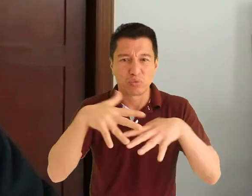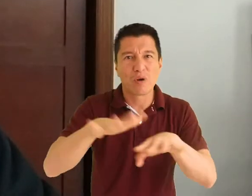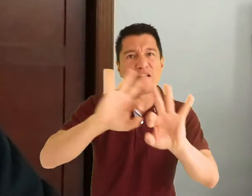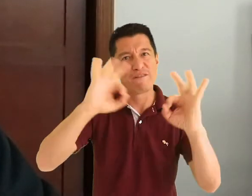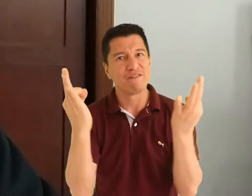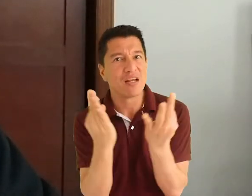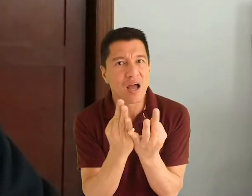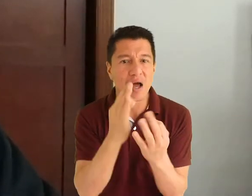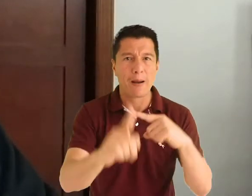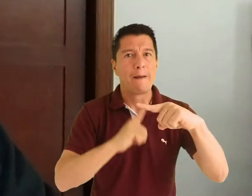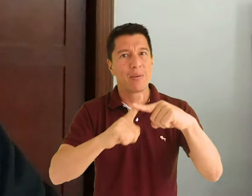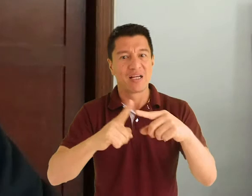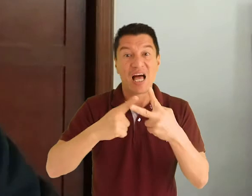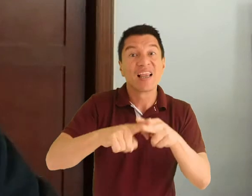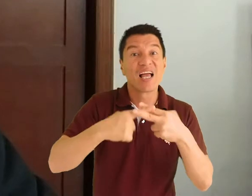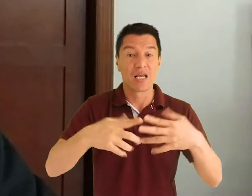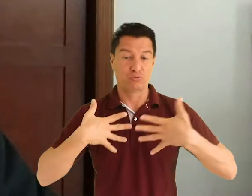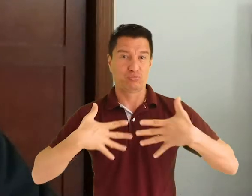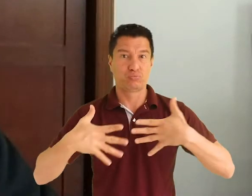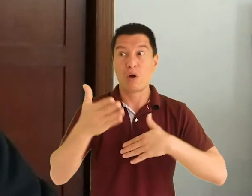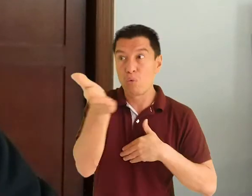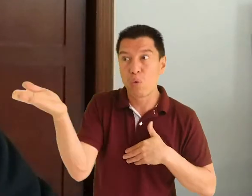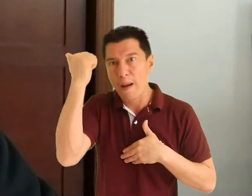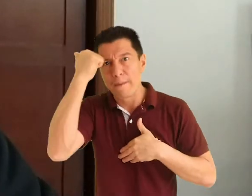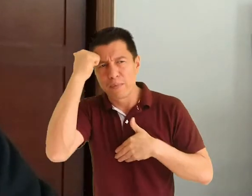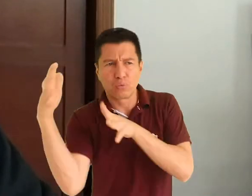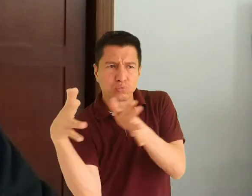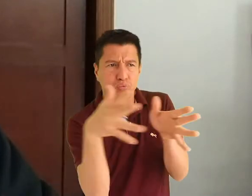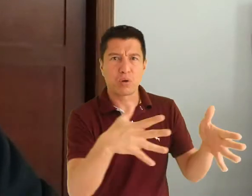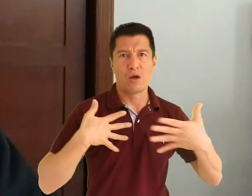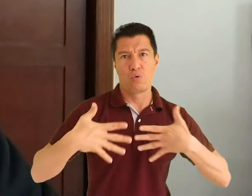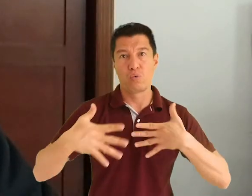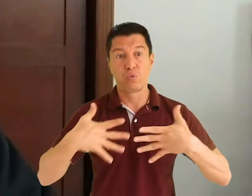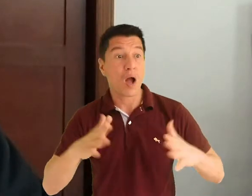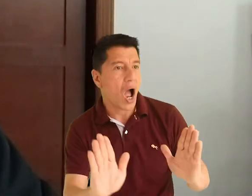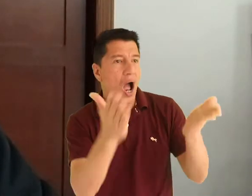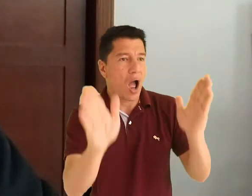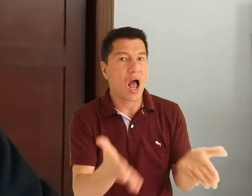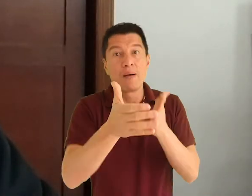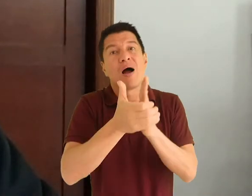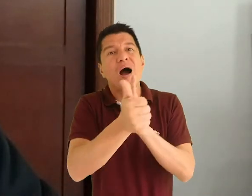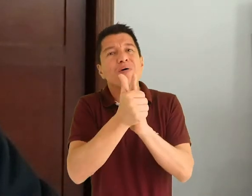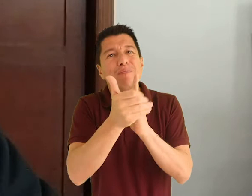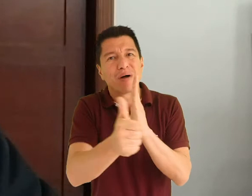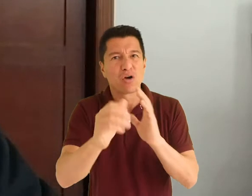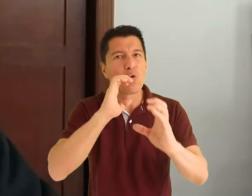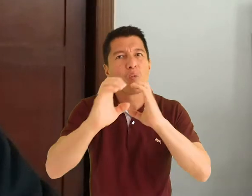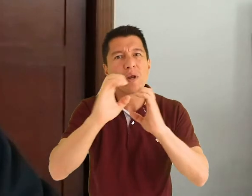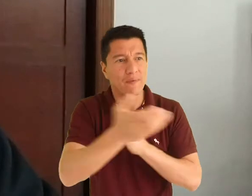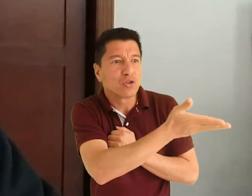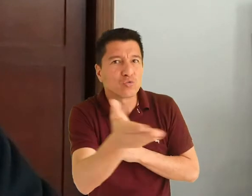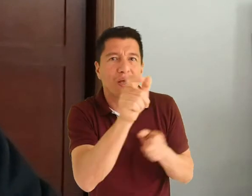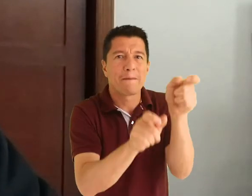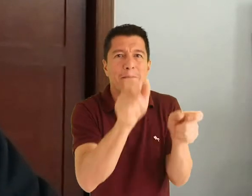parte de integración familiar, todos los talleres que se están realizando de teatro por medio del instructor de teatro que tenemos, que busca